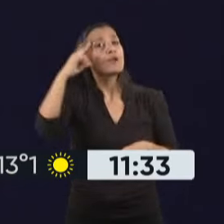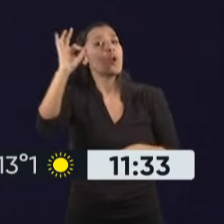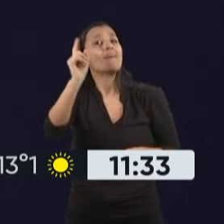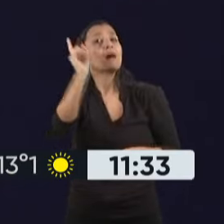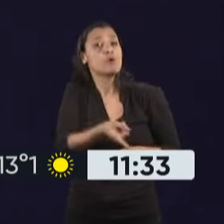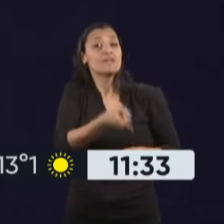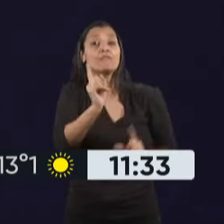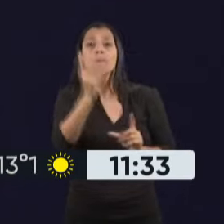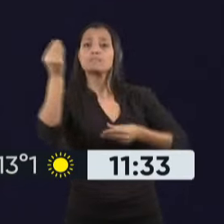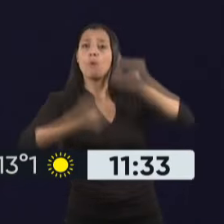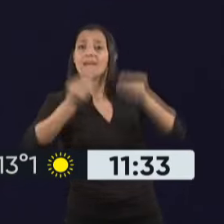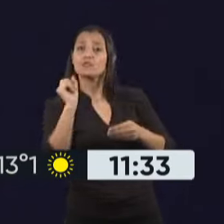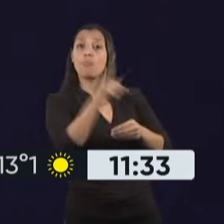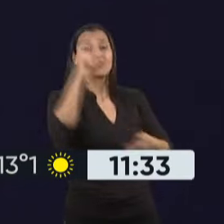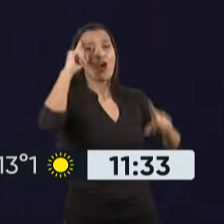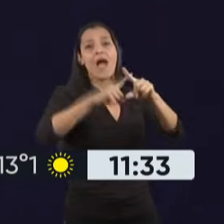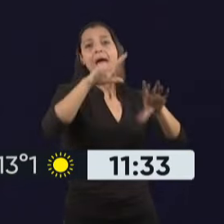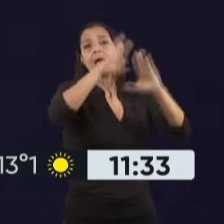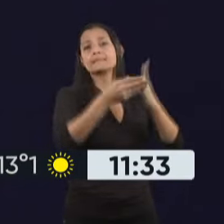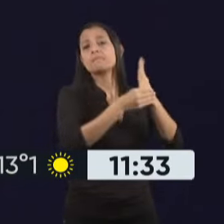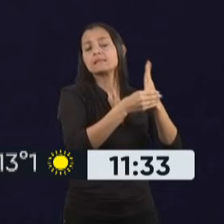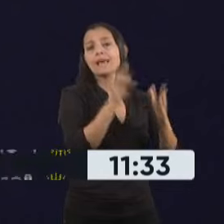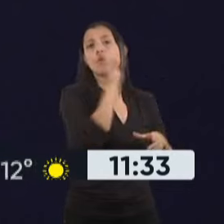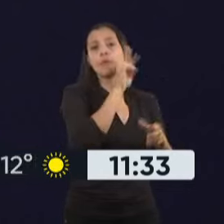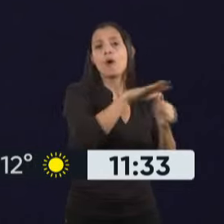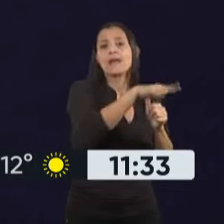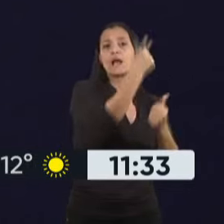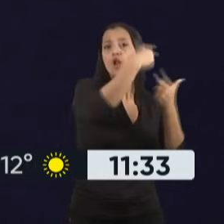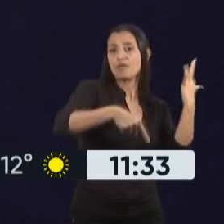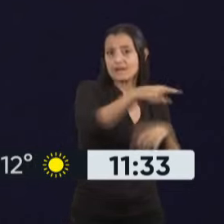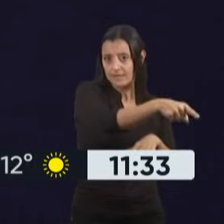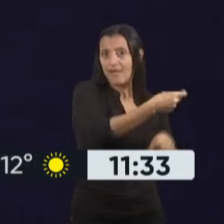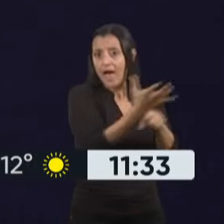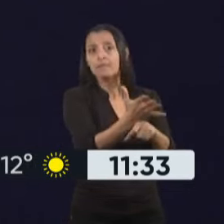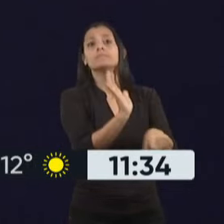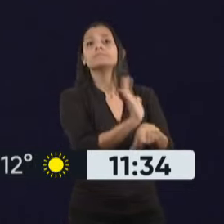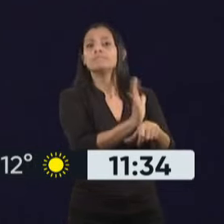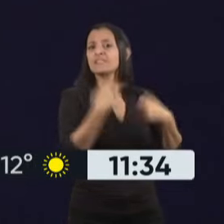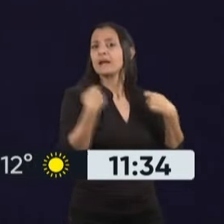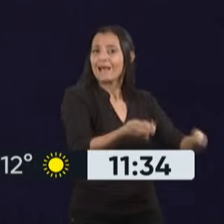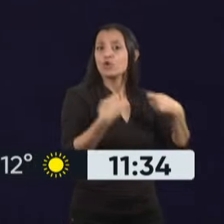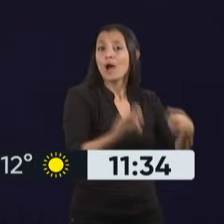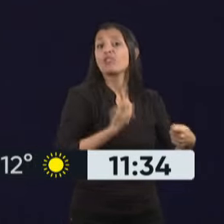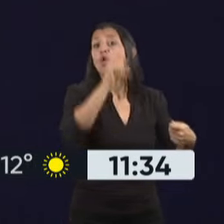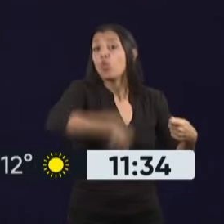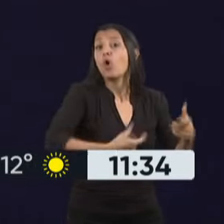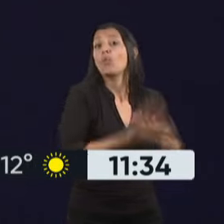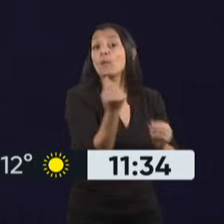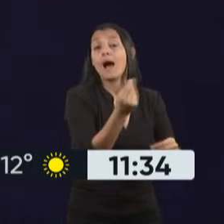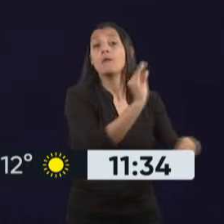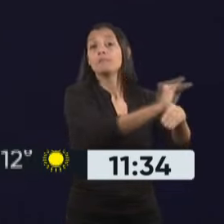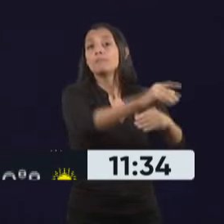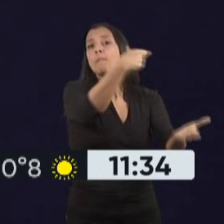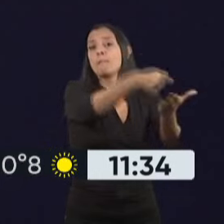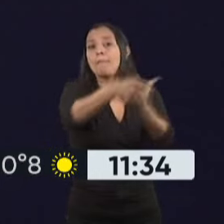de este ex ministerio se consumía o se gastaba en sueldos. Del total de